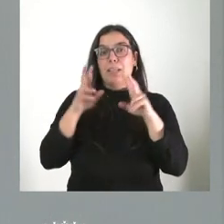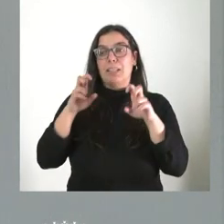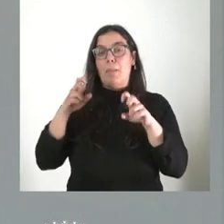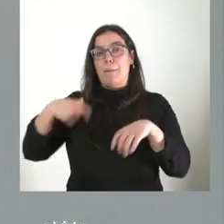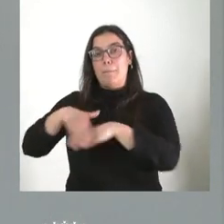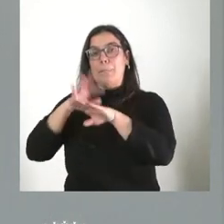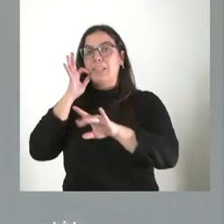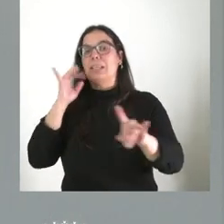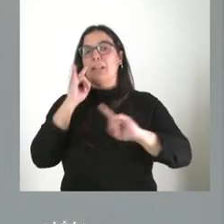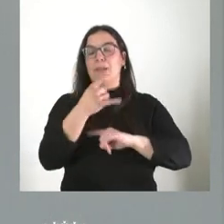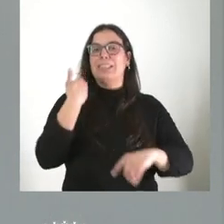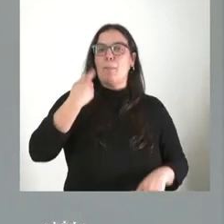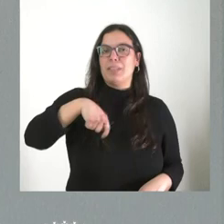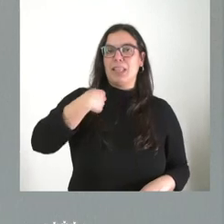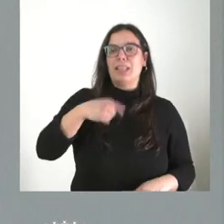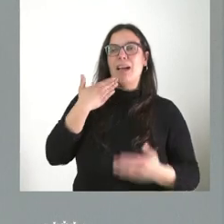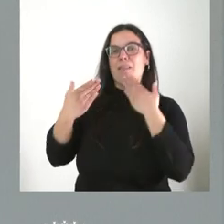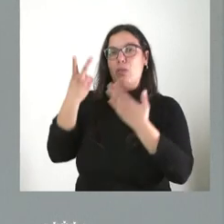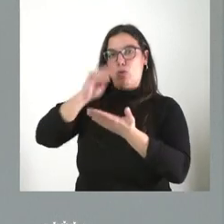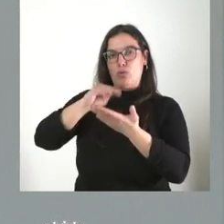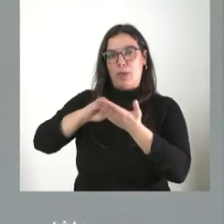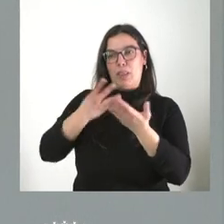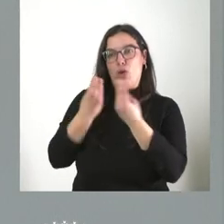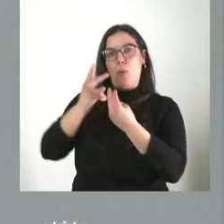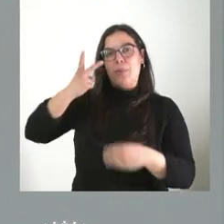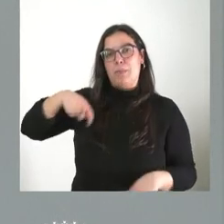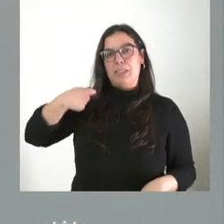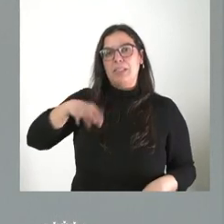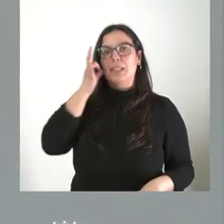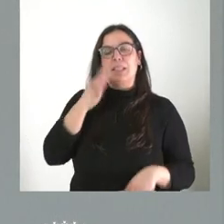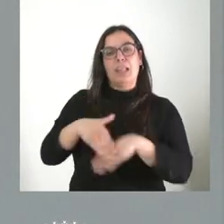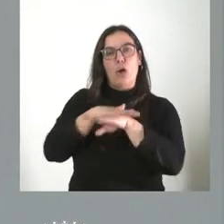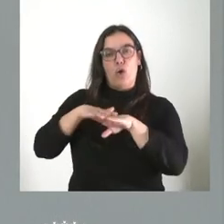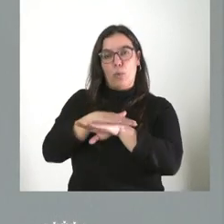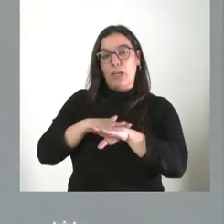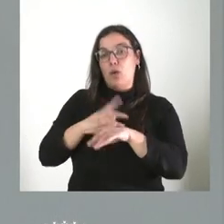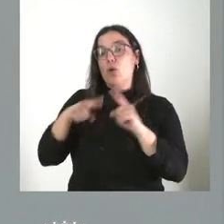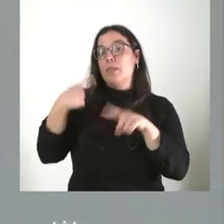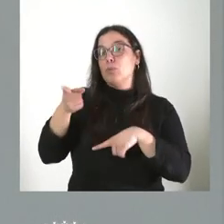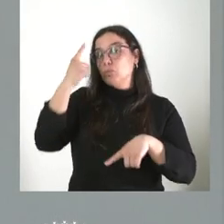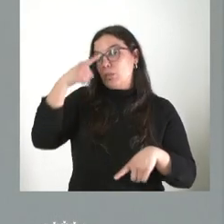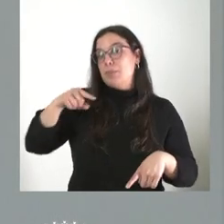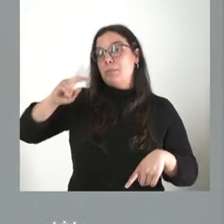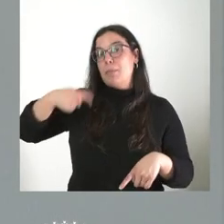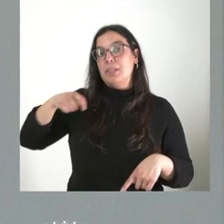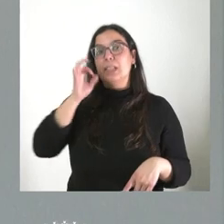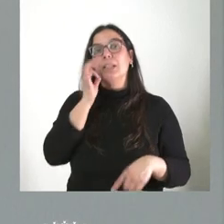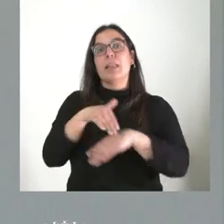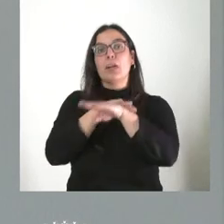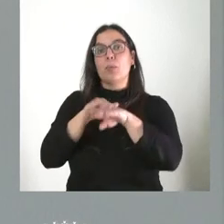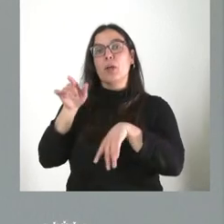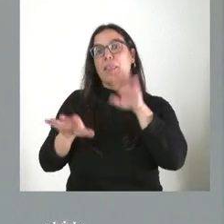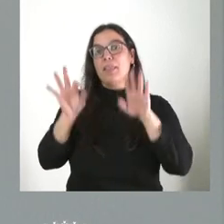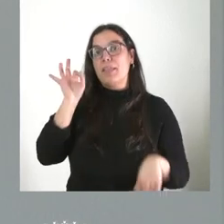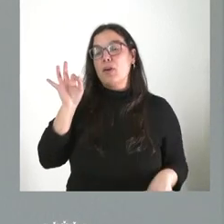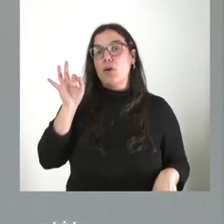presidente habló dos veces con la vicepresidenta del gobierno a partir de ahí saben ustedes que la vicepresidenta del gobierno optó